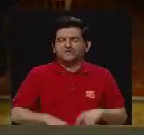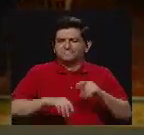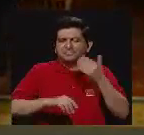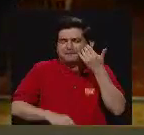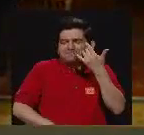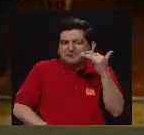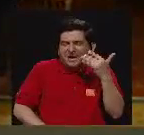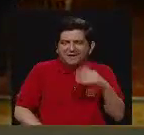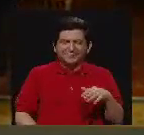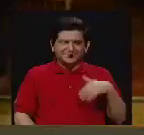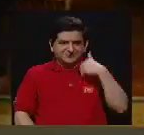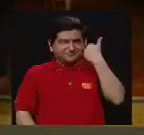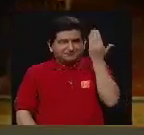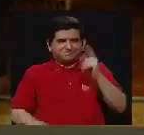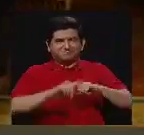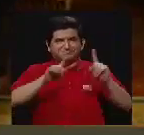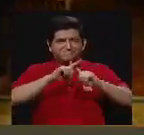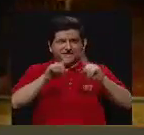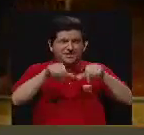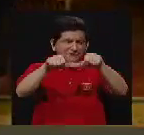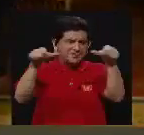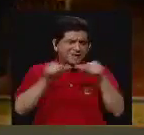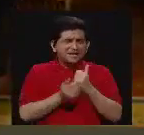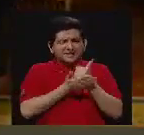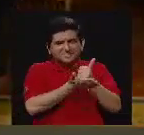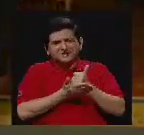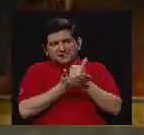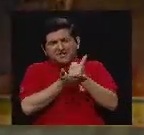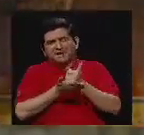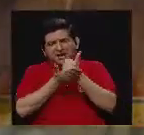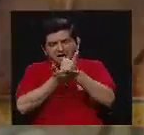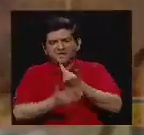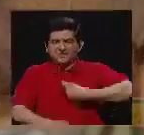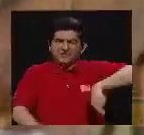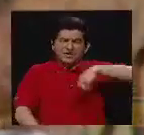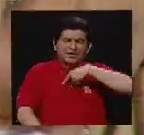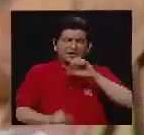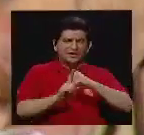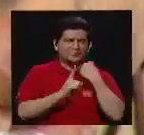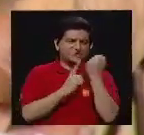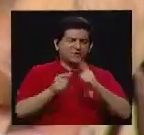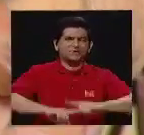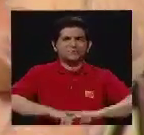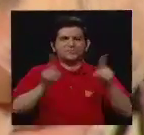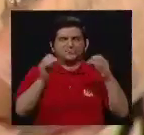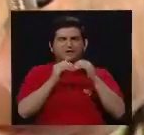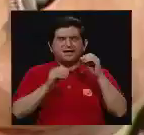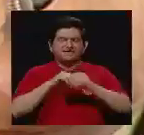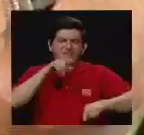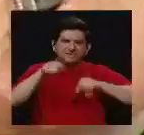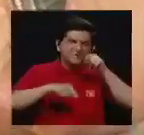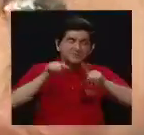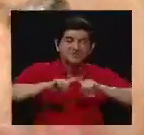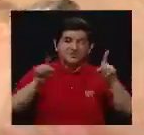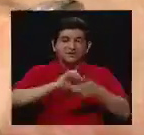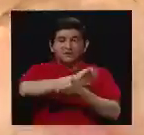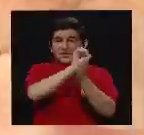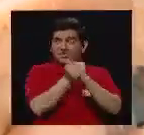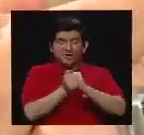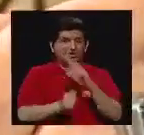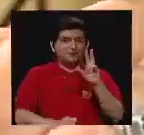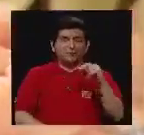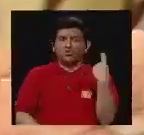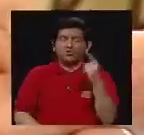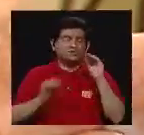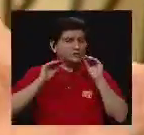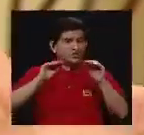relativamente fácil decir, bueno, hay muchas disciplinas que pueden contribuir a hacernos un panorama diferente, más crítico y eso, pero es que el cambio